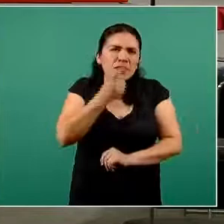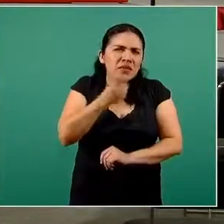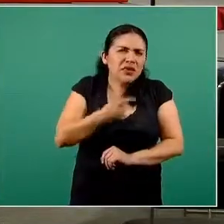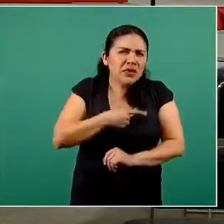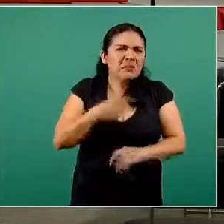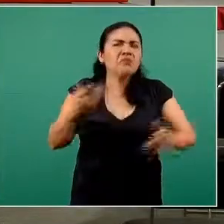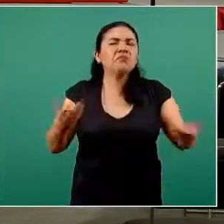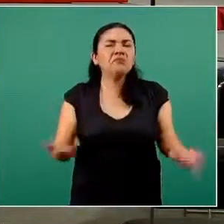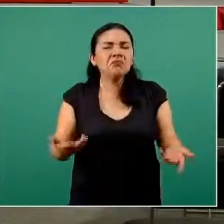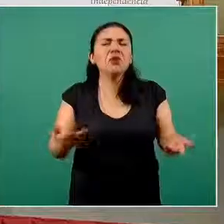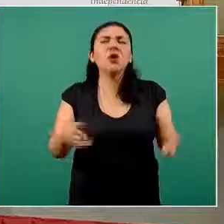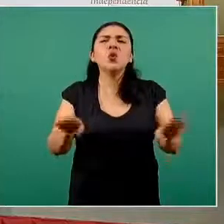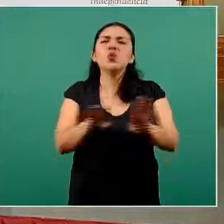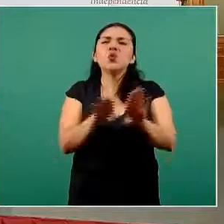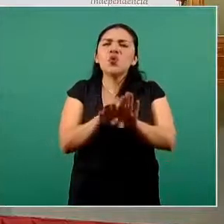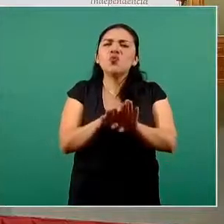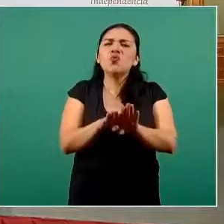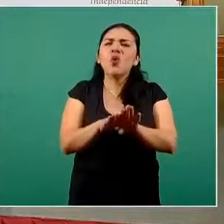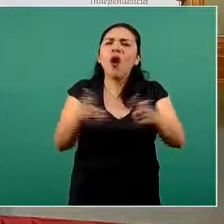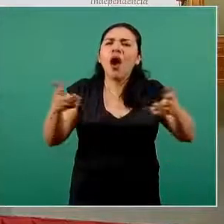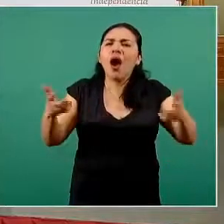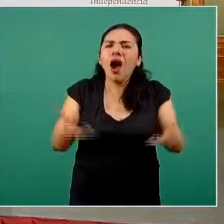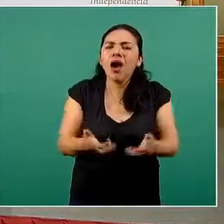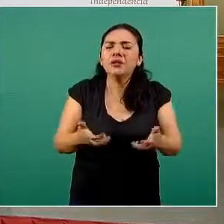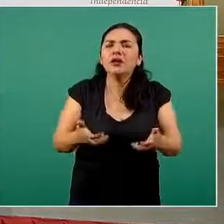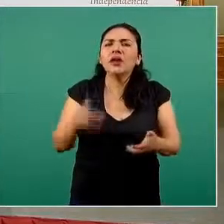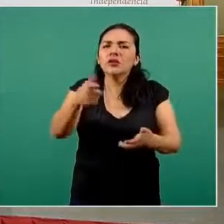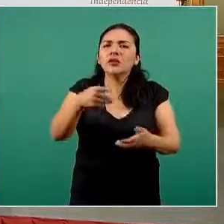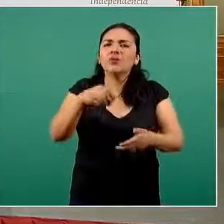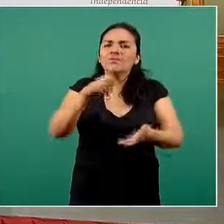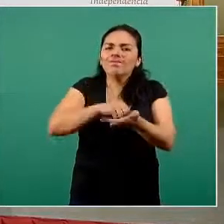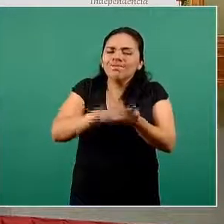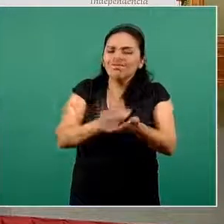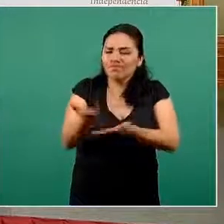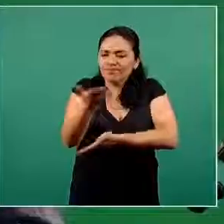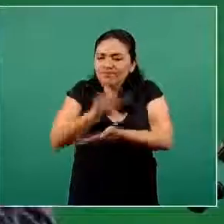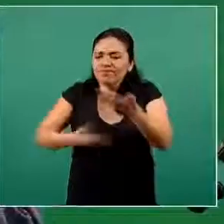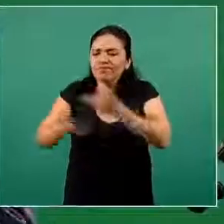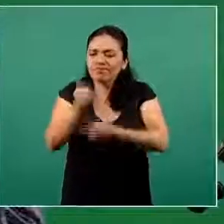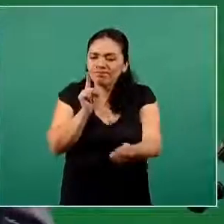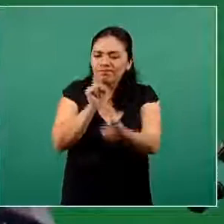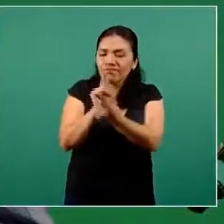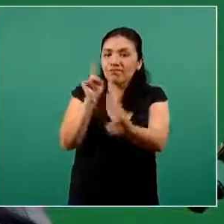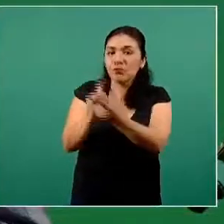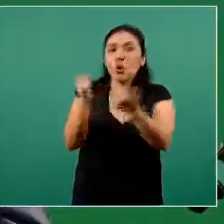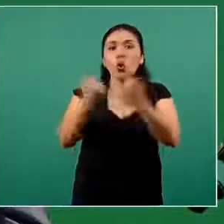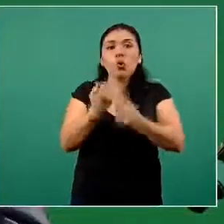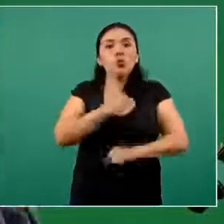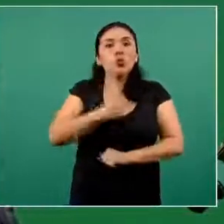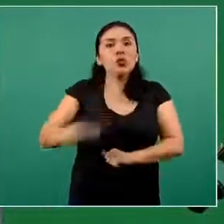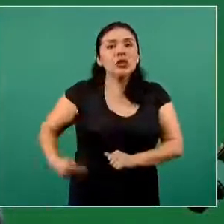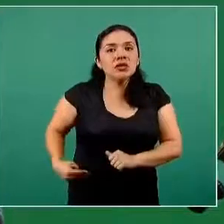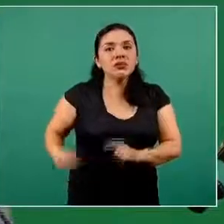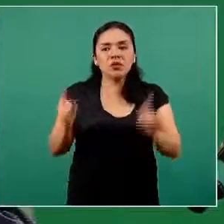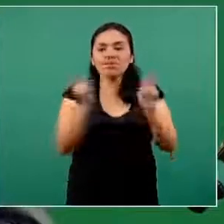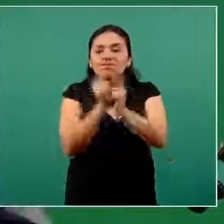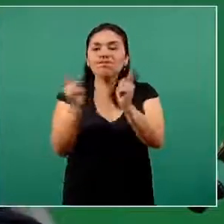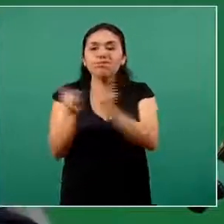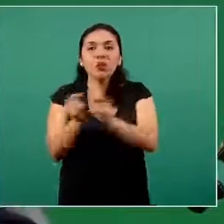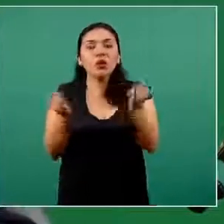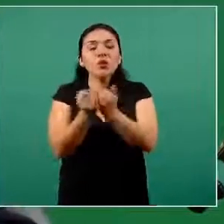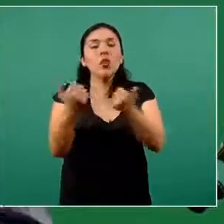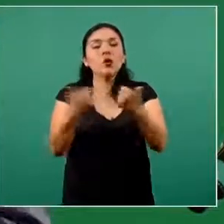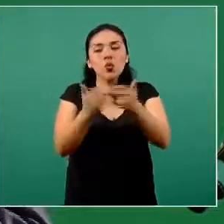un poco sobre cómo fueron entablando conversaciones o colaboración con el nivel municipal y sobre todo con el